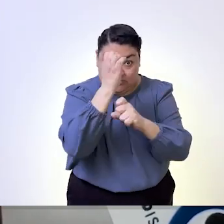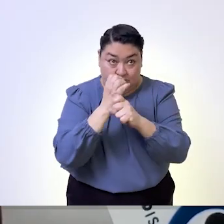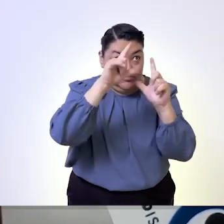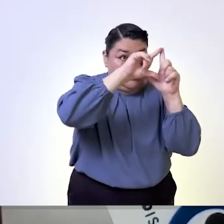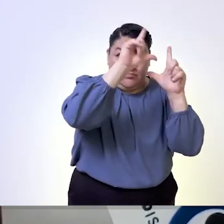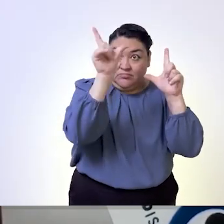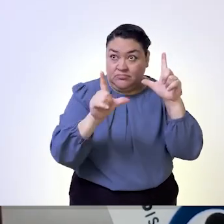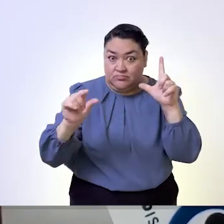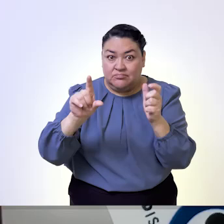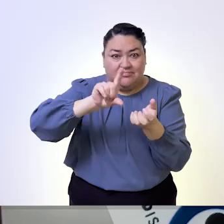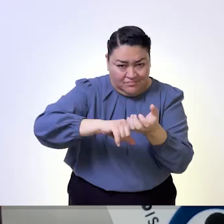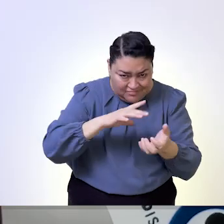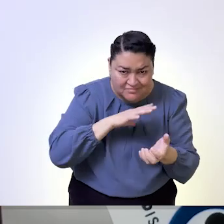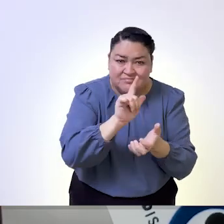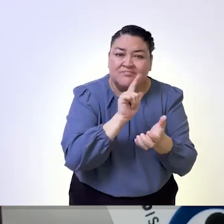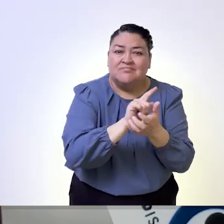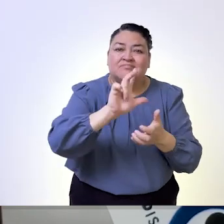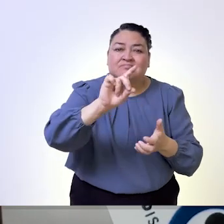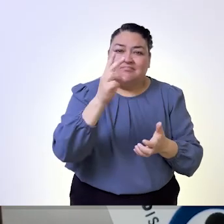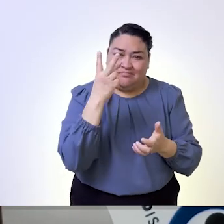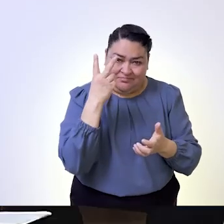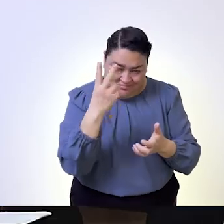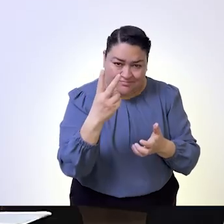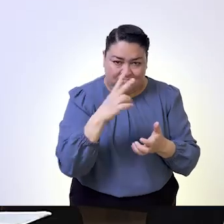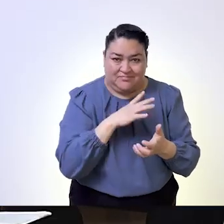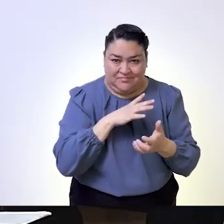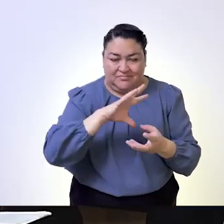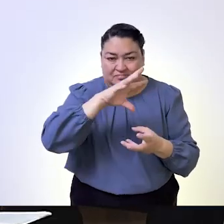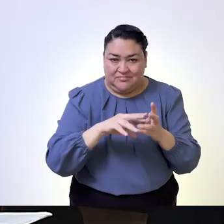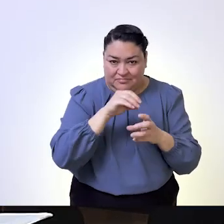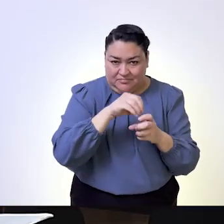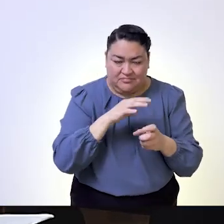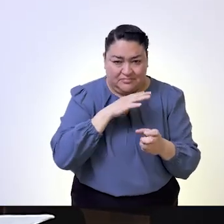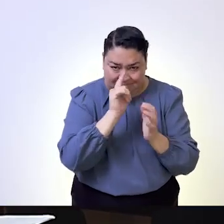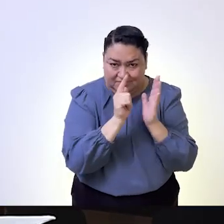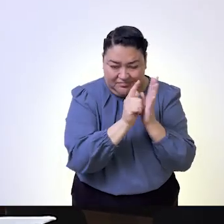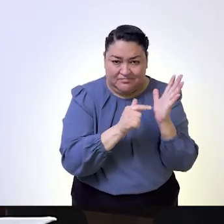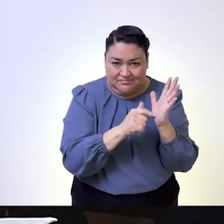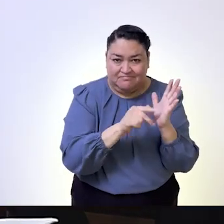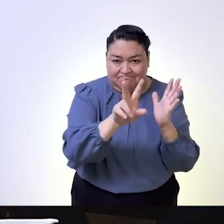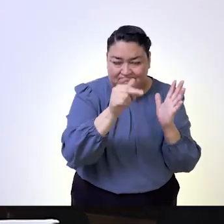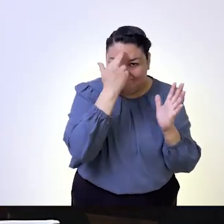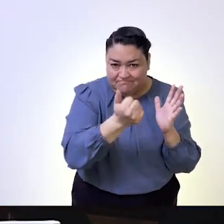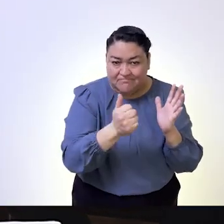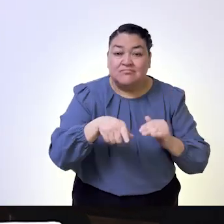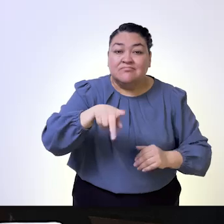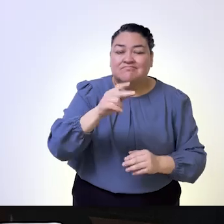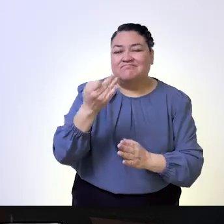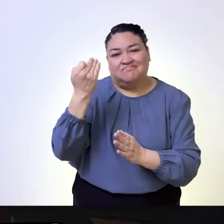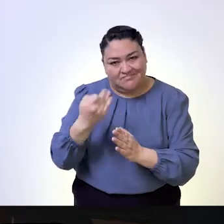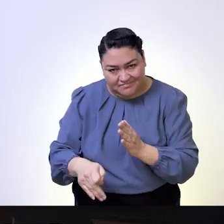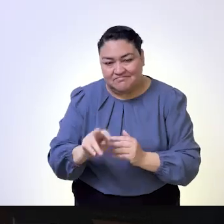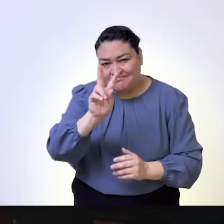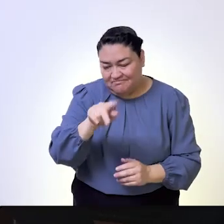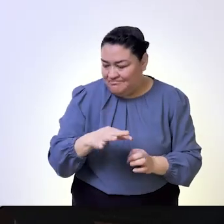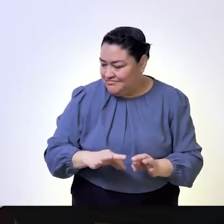eliminar la discriminación en toda la República Mexicana, además de la Ley Federal Antidiscriminatoria, pero esto que señalas es de suma